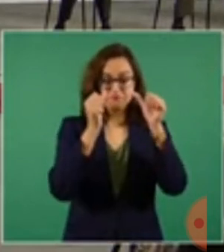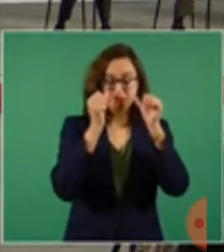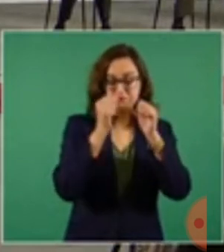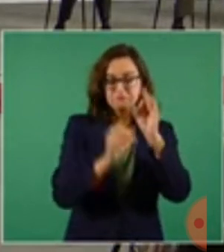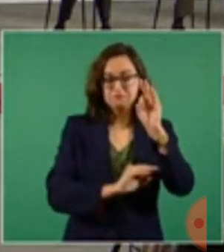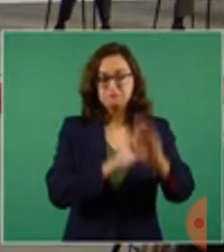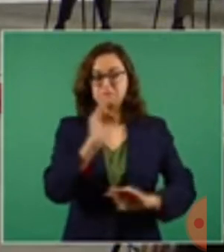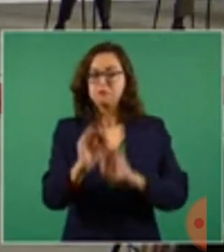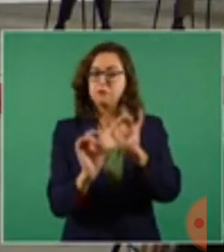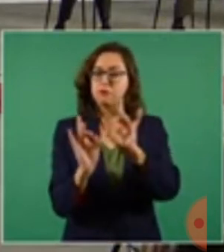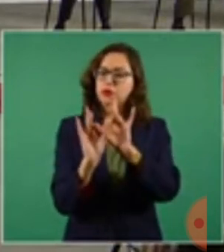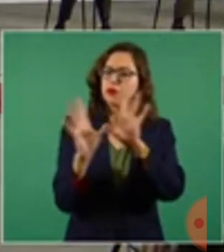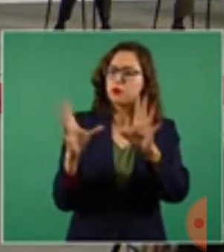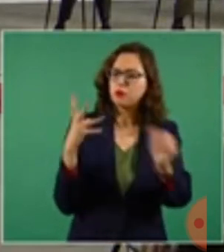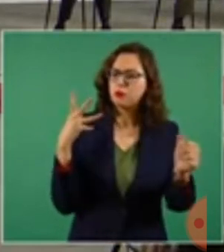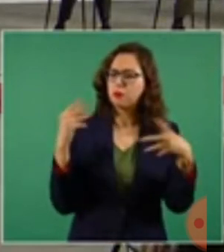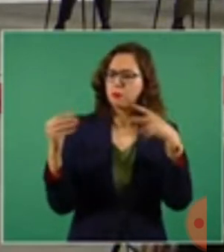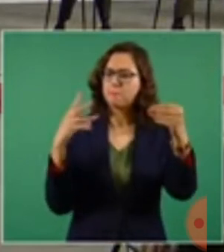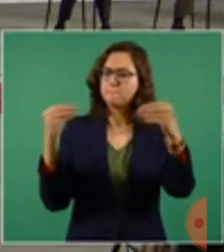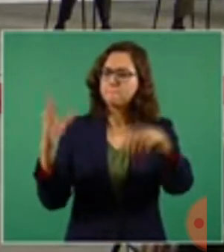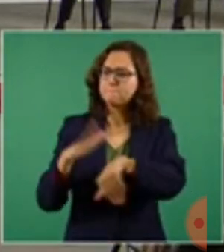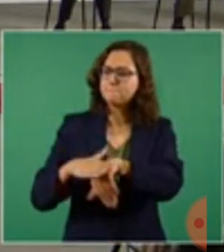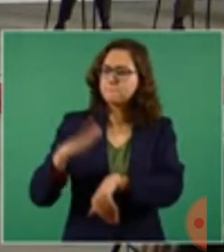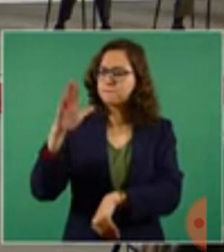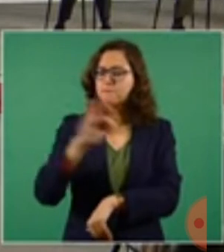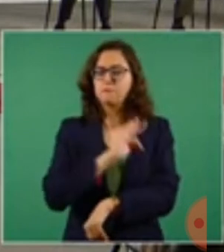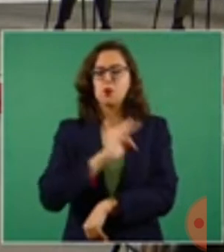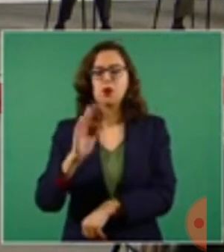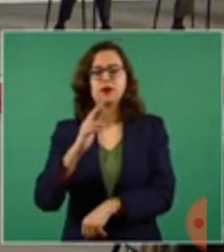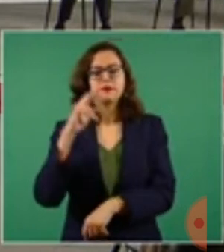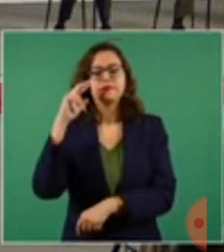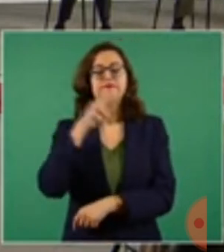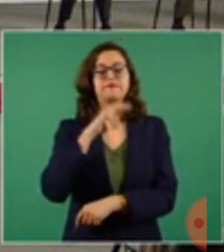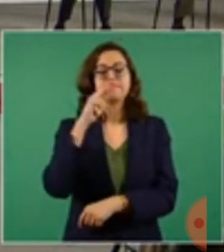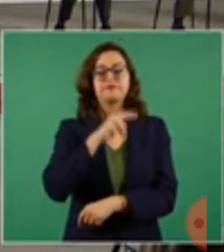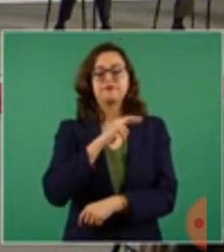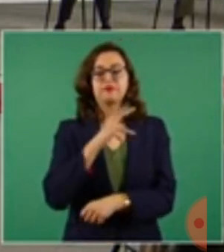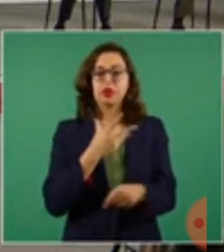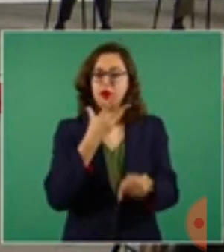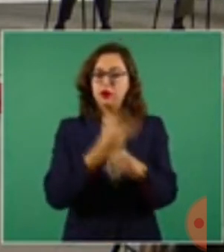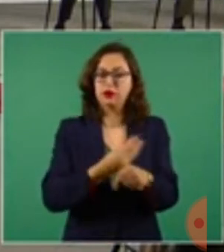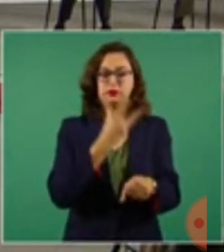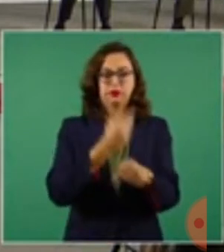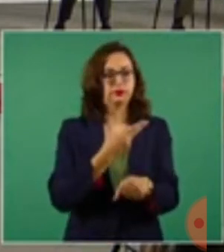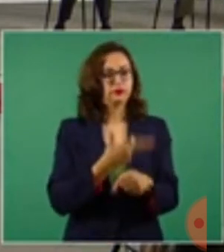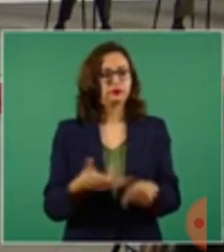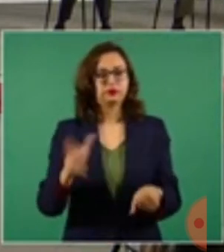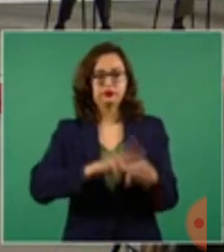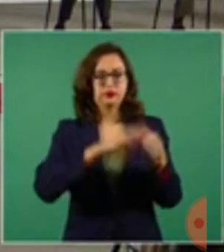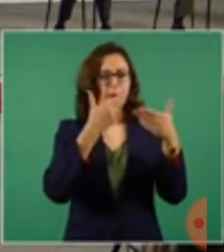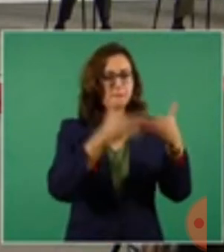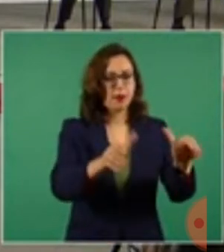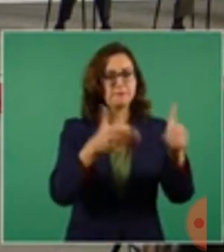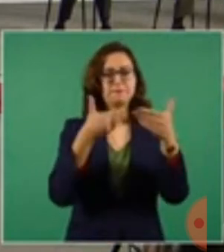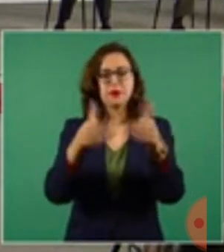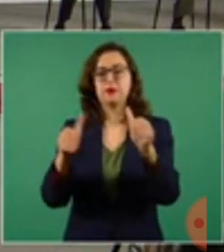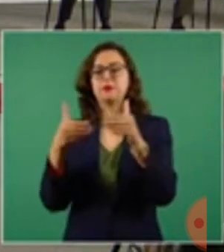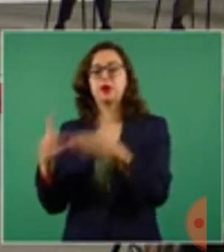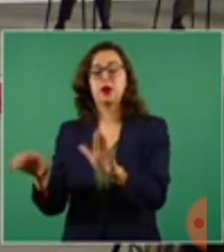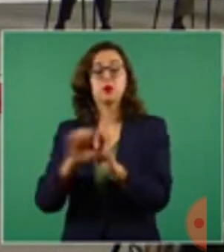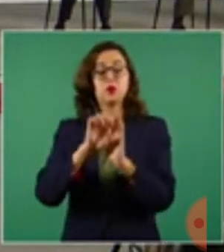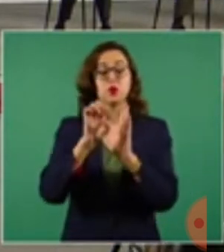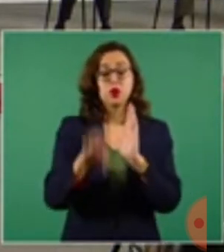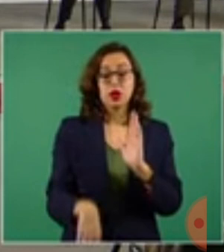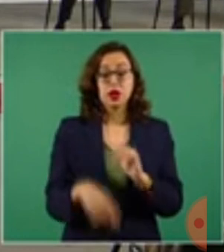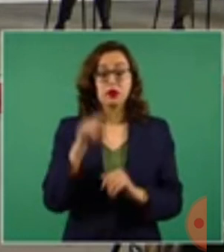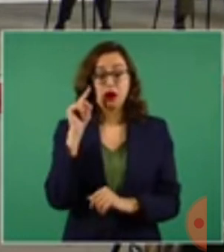hemos actuado oportunamente para expandir la capacidad hospitalaria. Tal es el caso de Colima, en donde fundamentalmente con las